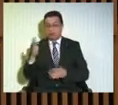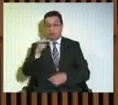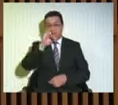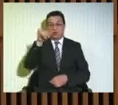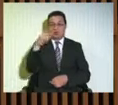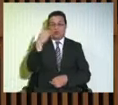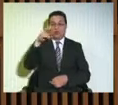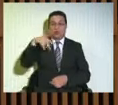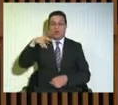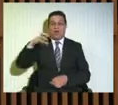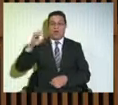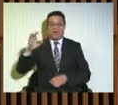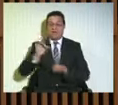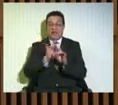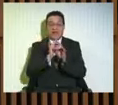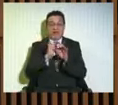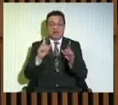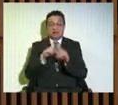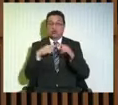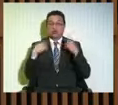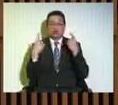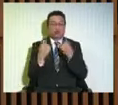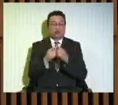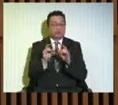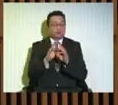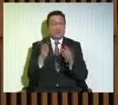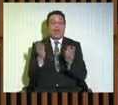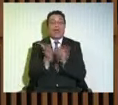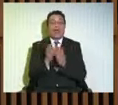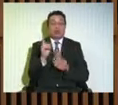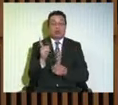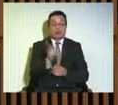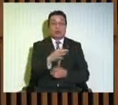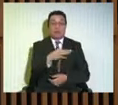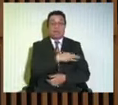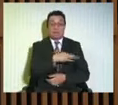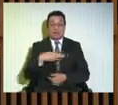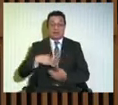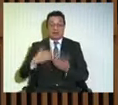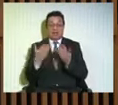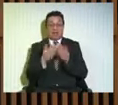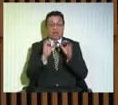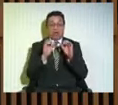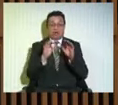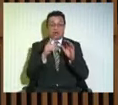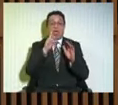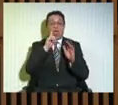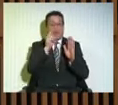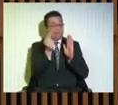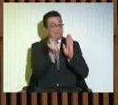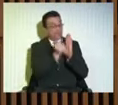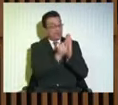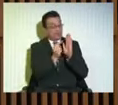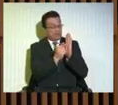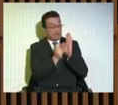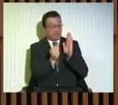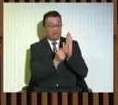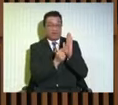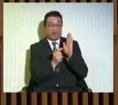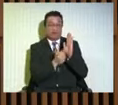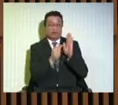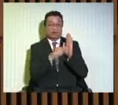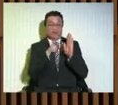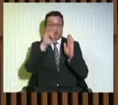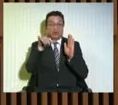tenga todo listo y tenga todo dispuesto para sus estudiantes. El Ministerio de Educación tiene un calendario, y ese es el calendario al cual